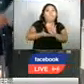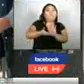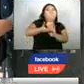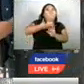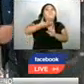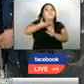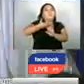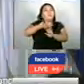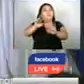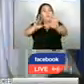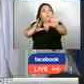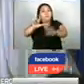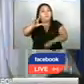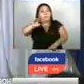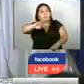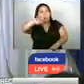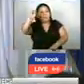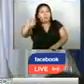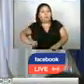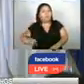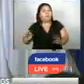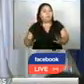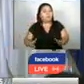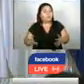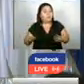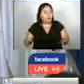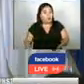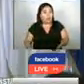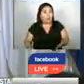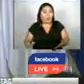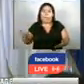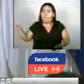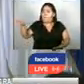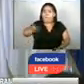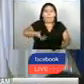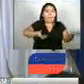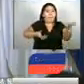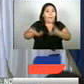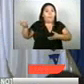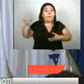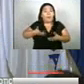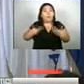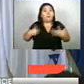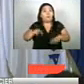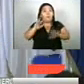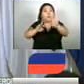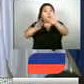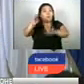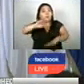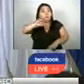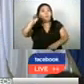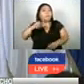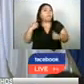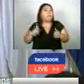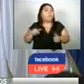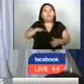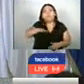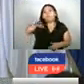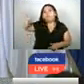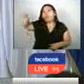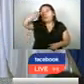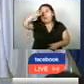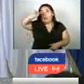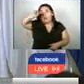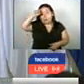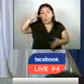un 83% del flujo de pasajeros y un 82% de operaciones de vuelo. ¿Qué significa? Que